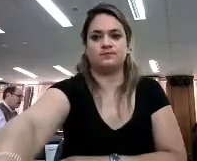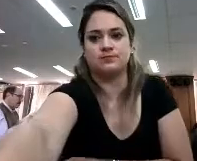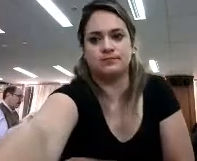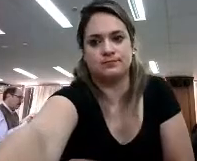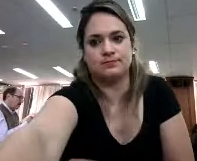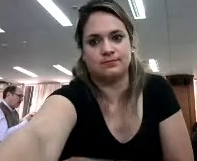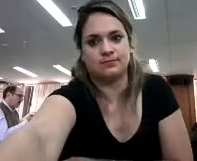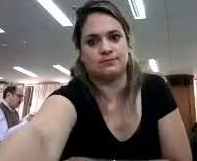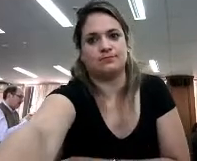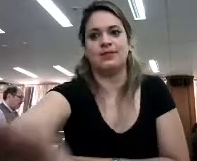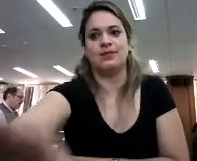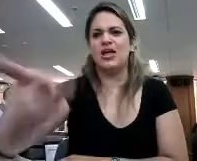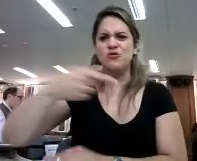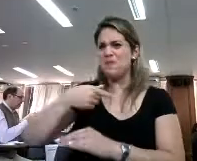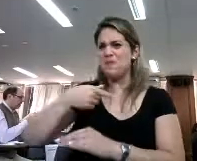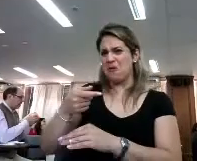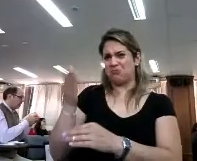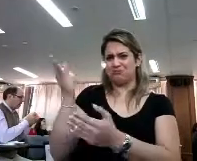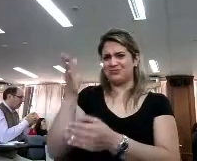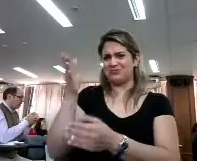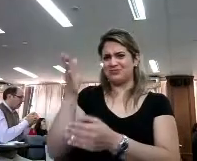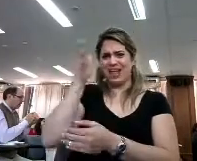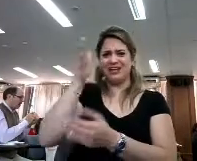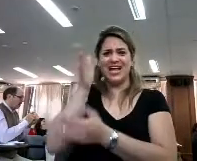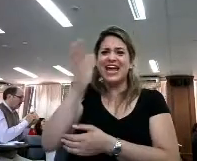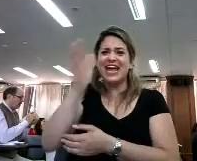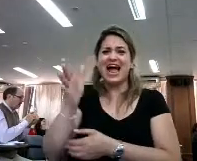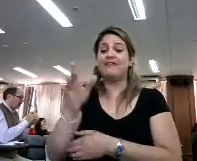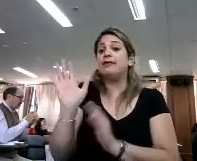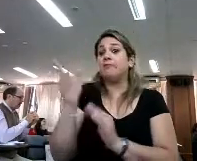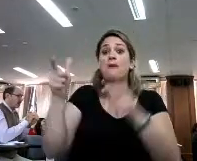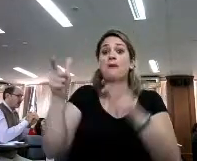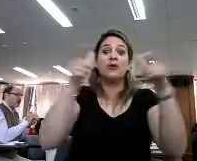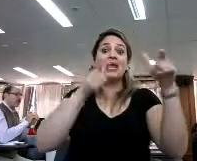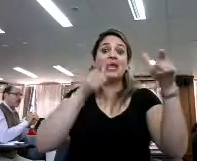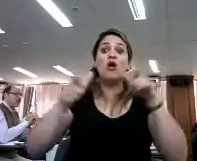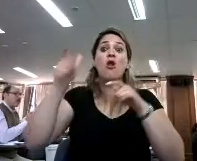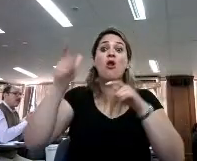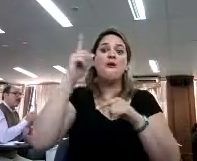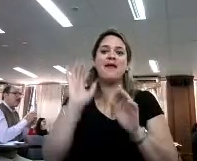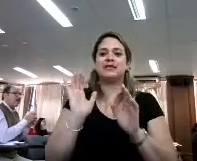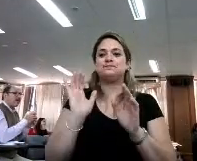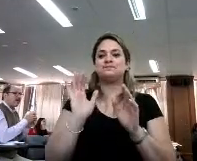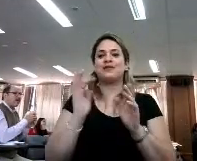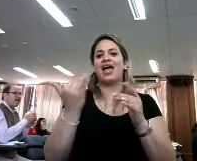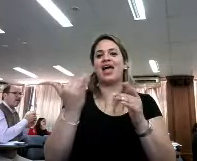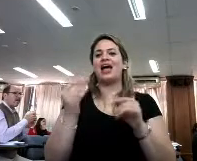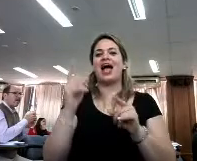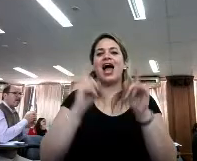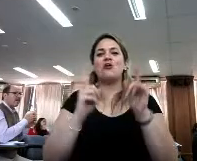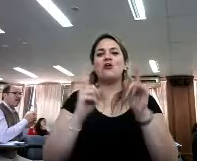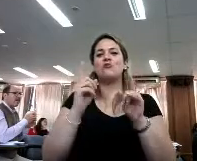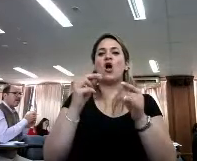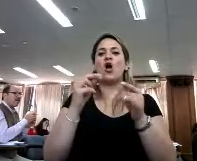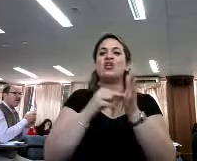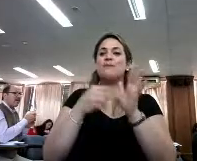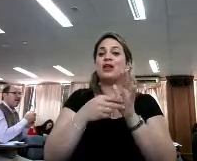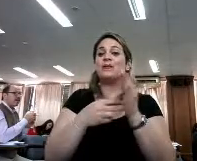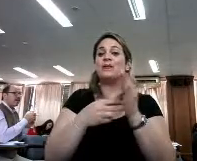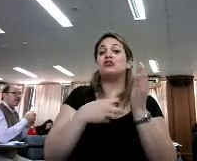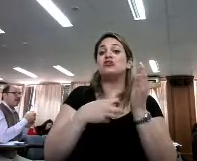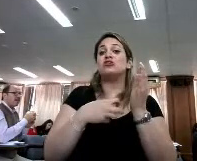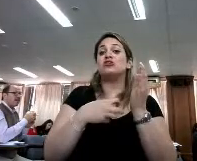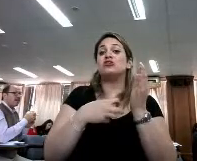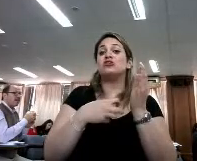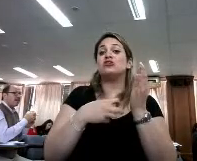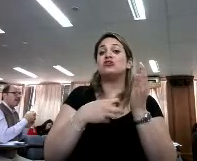por un tema que no fuera una infracción, sino porque tal vez en Colombia tenemos algunos otros problemas y la Fiscalía